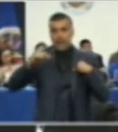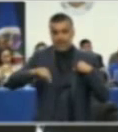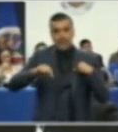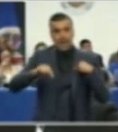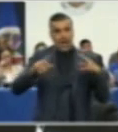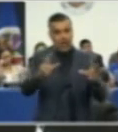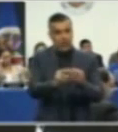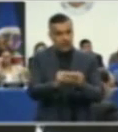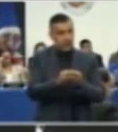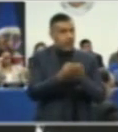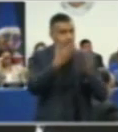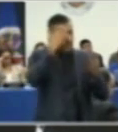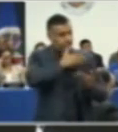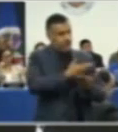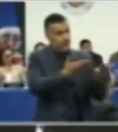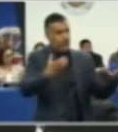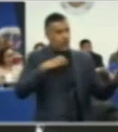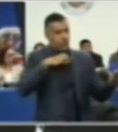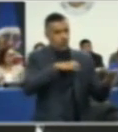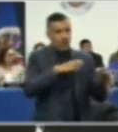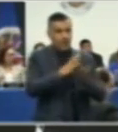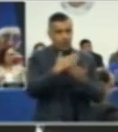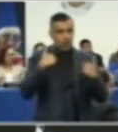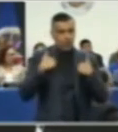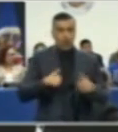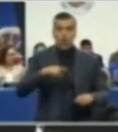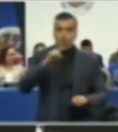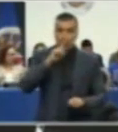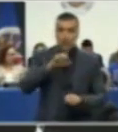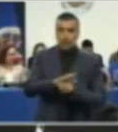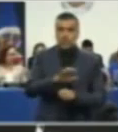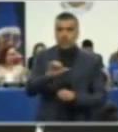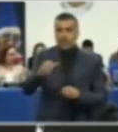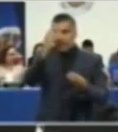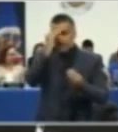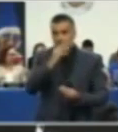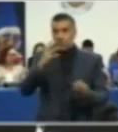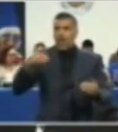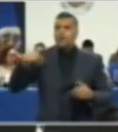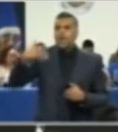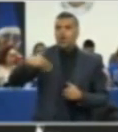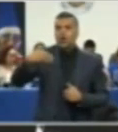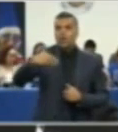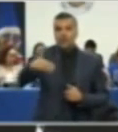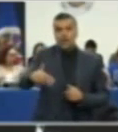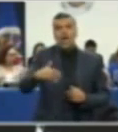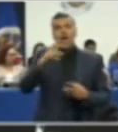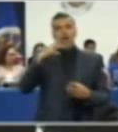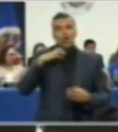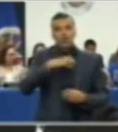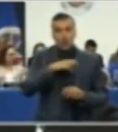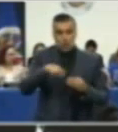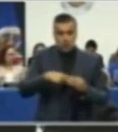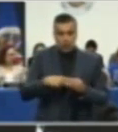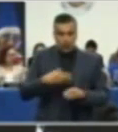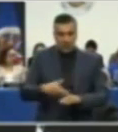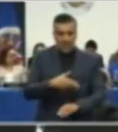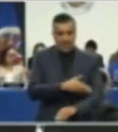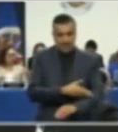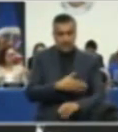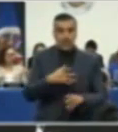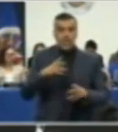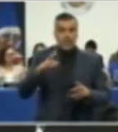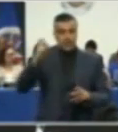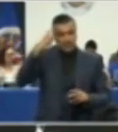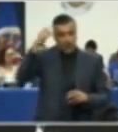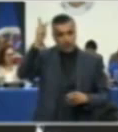en esta audiencia ante la Comisión Interamericana de Derechos Humanos, con el compromiso también de informar periódicamente a la Comisión de los avances por parte del Estado